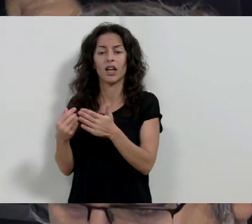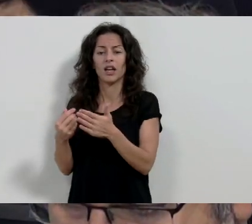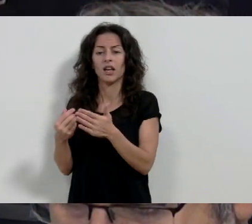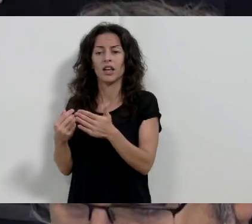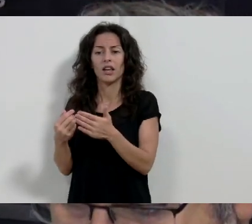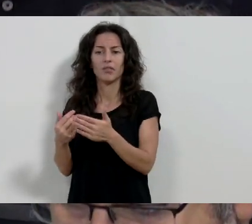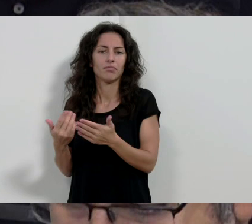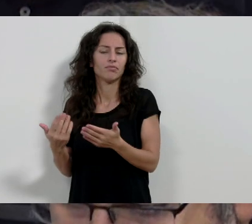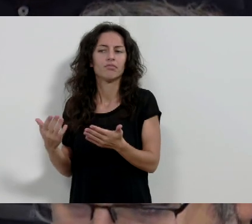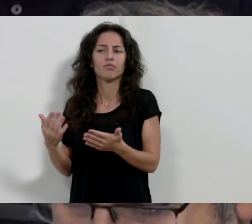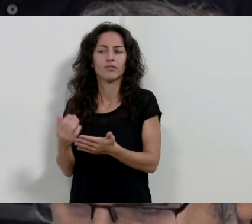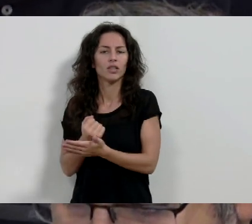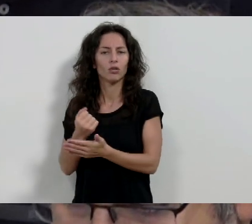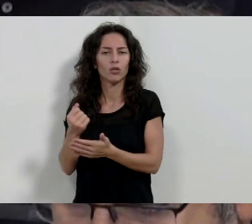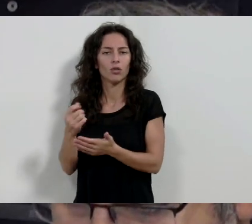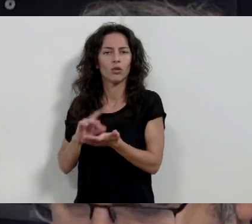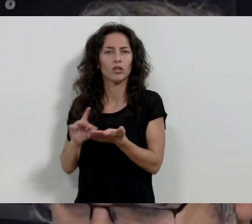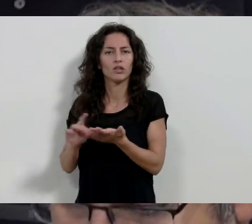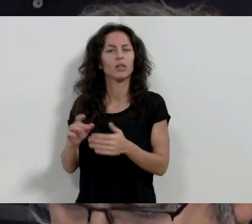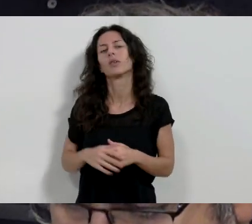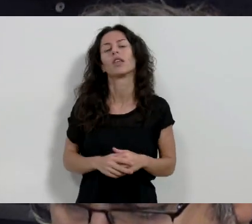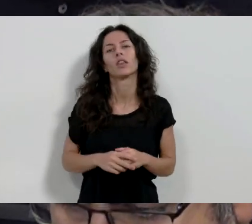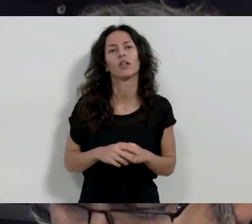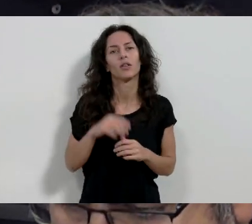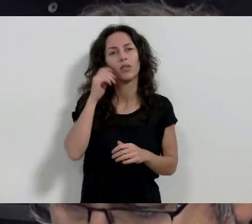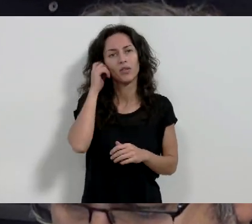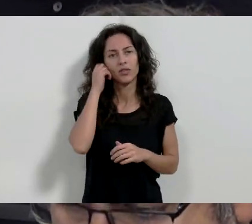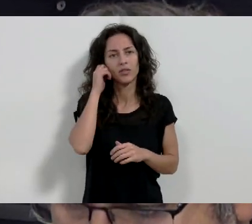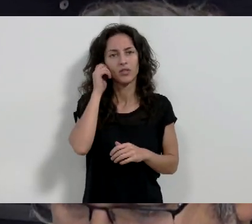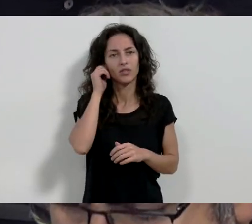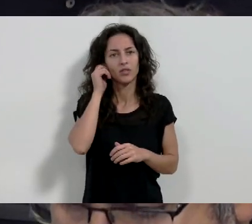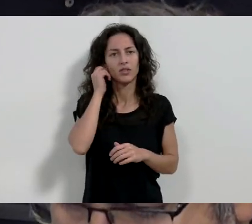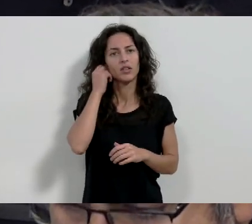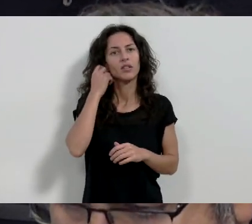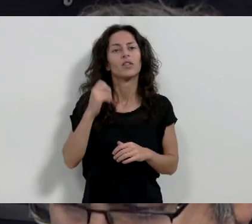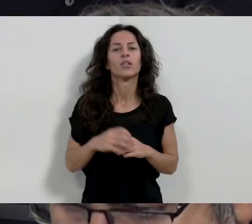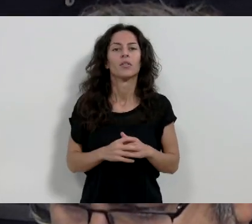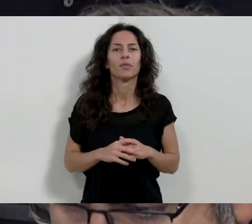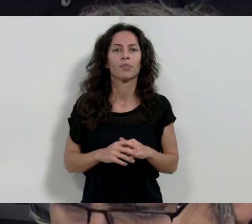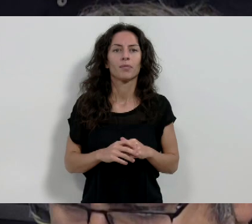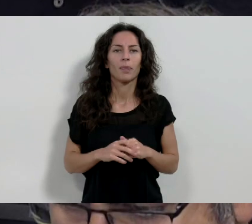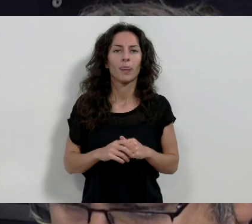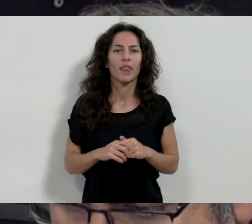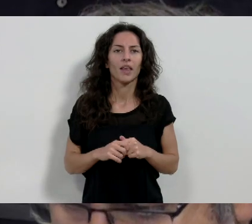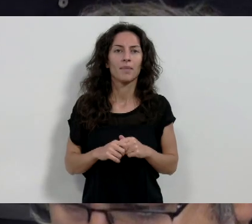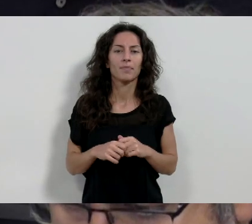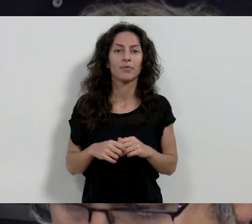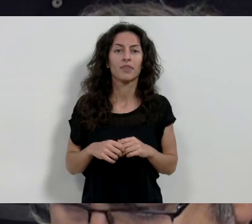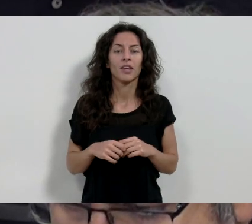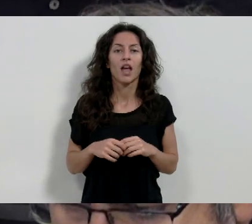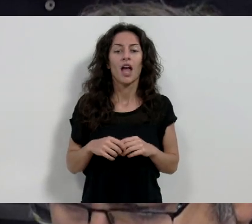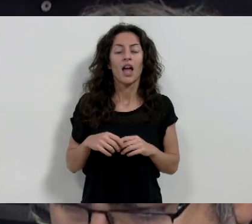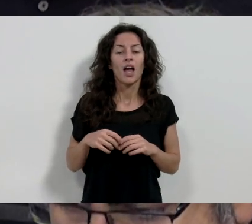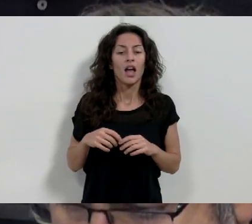son externalizar. ¿Por qué? Porque esquilmaron, ¿no? Esquilmaron esa plantilla que poco a poco se ha ido